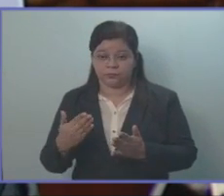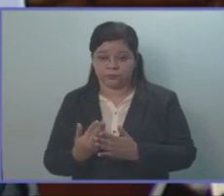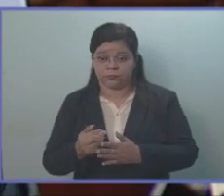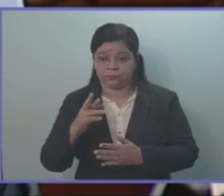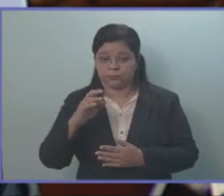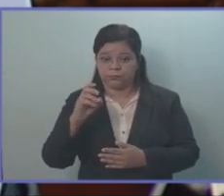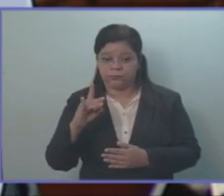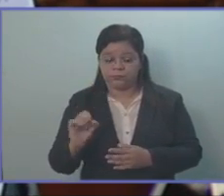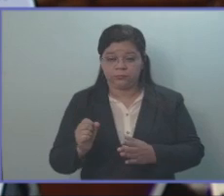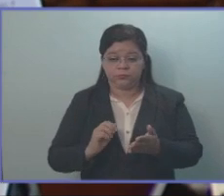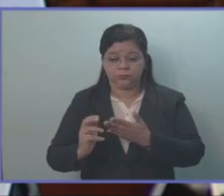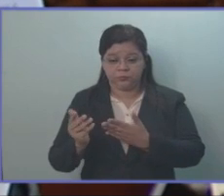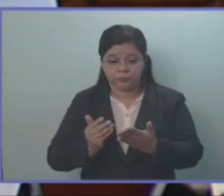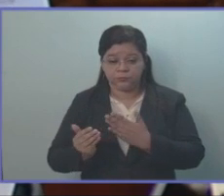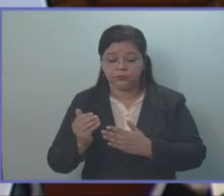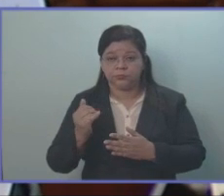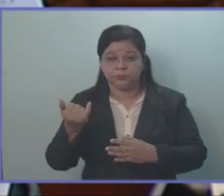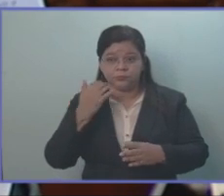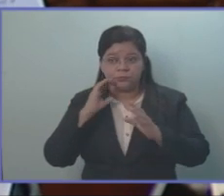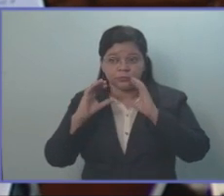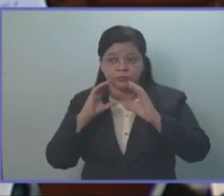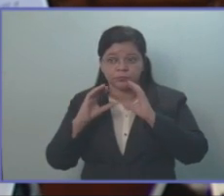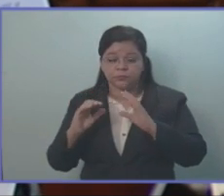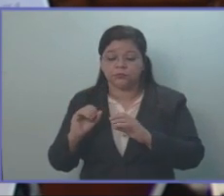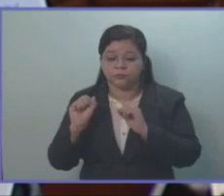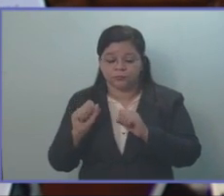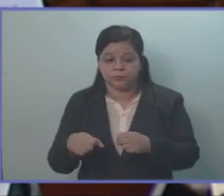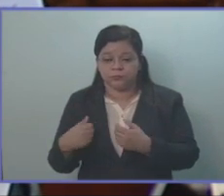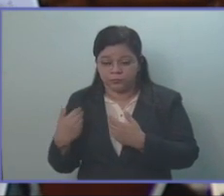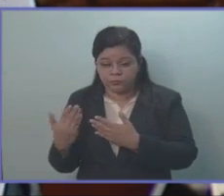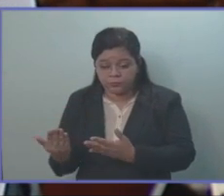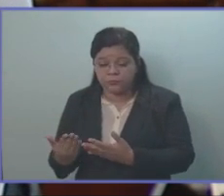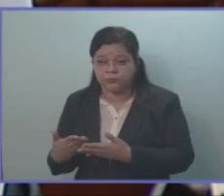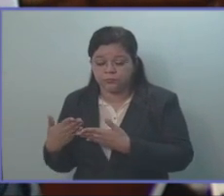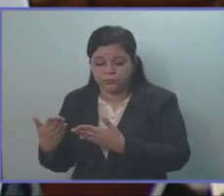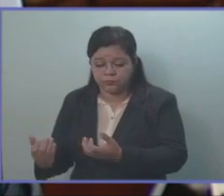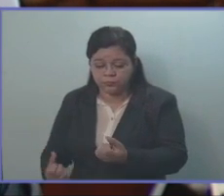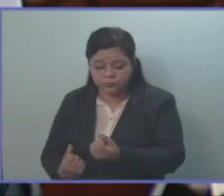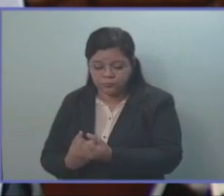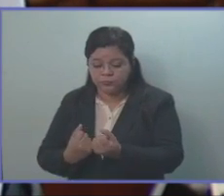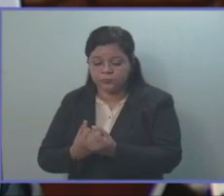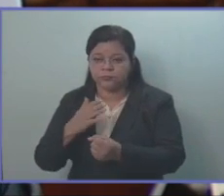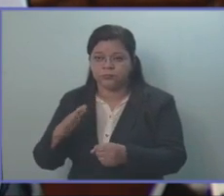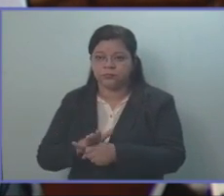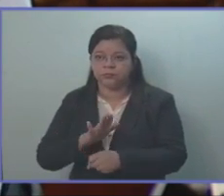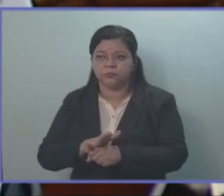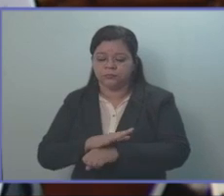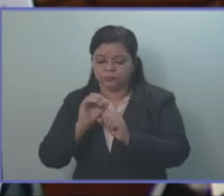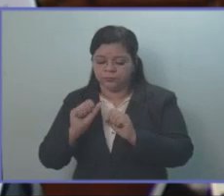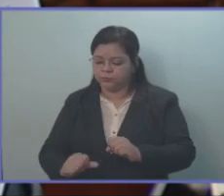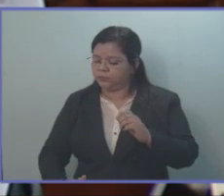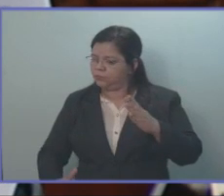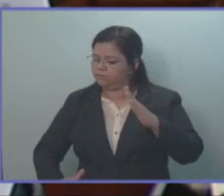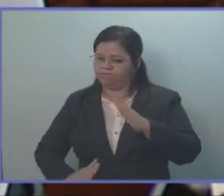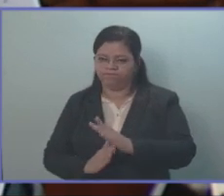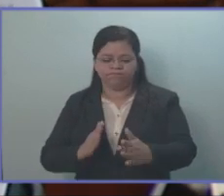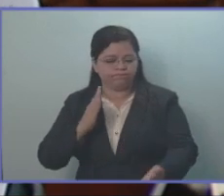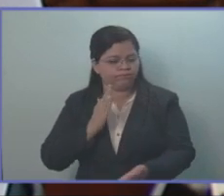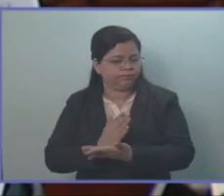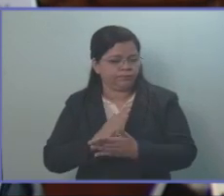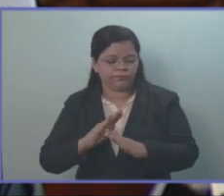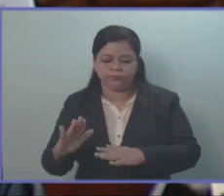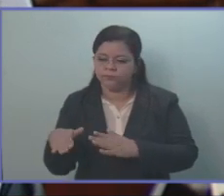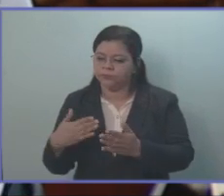comerciales de telecomunicaciones deberán prestar la colaboración necesaria para la suspensión inmediata